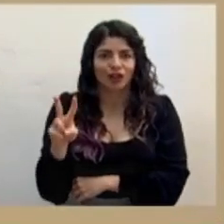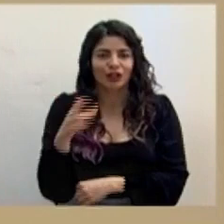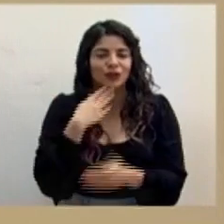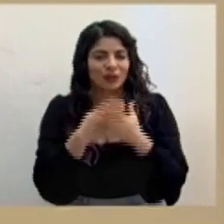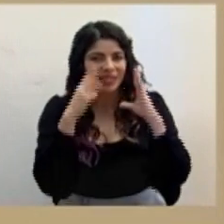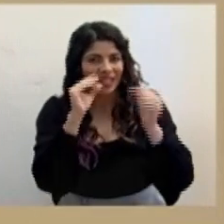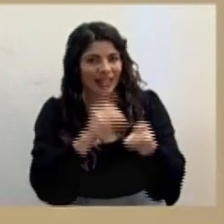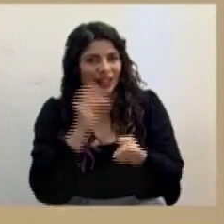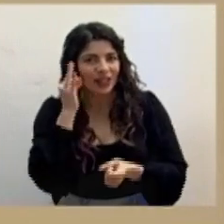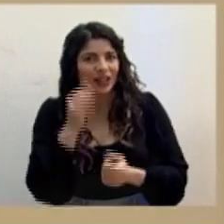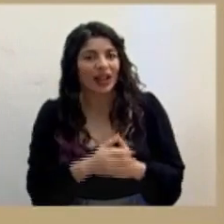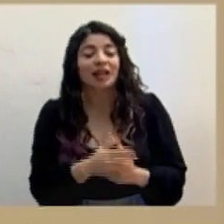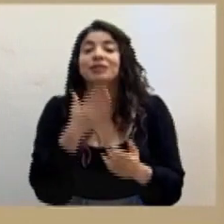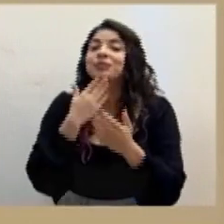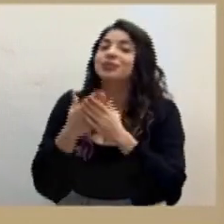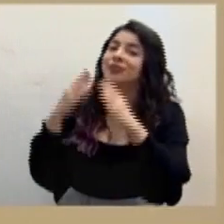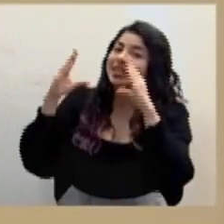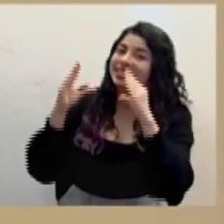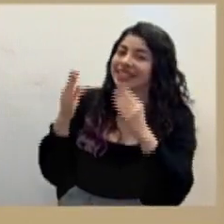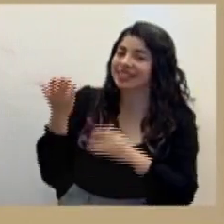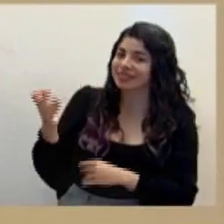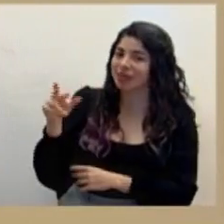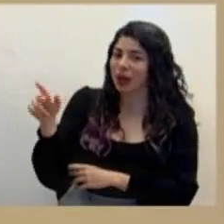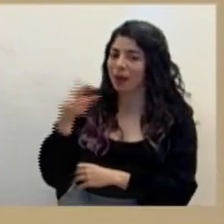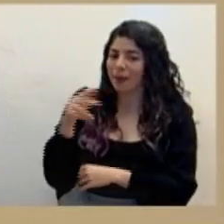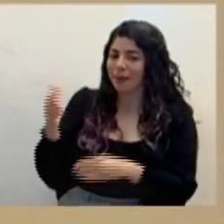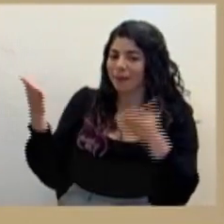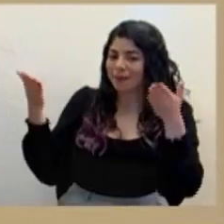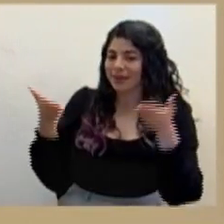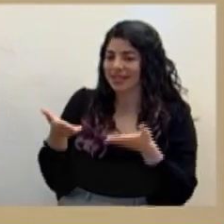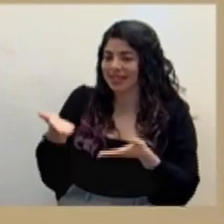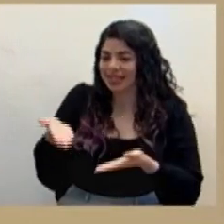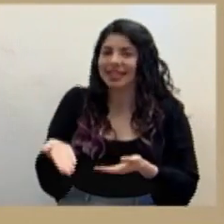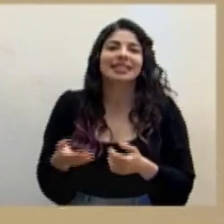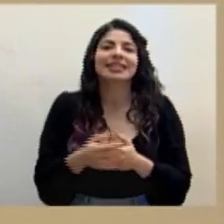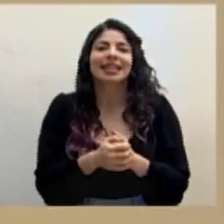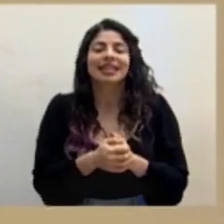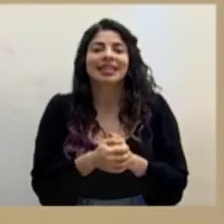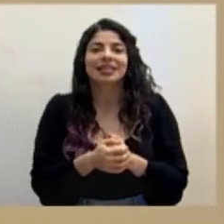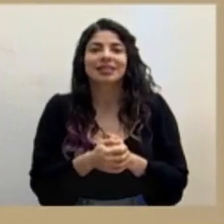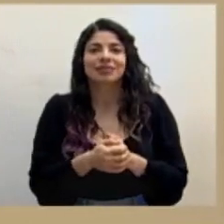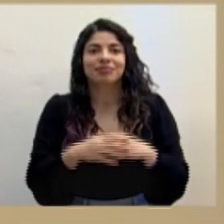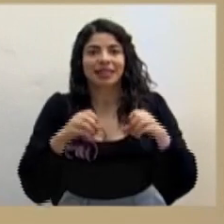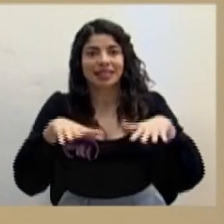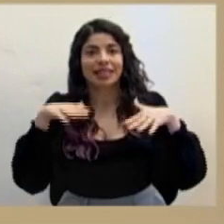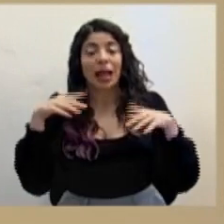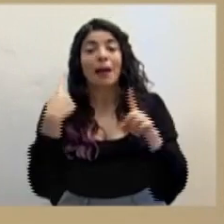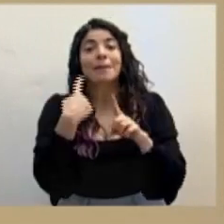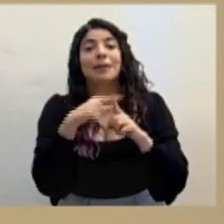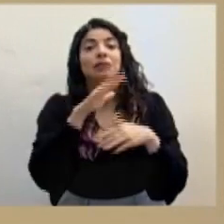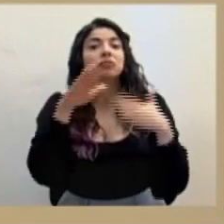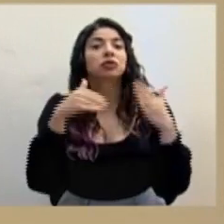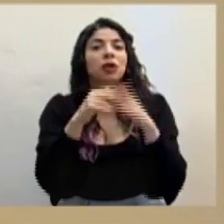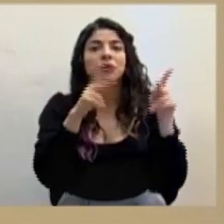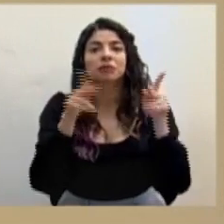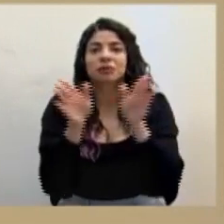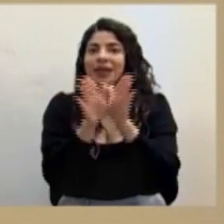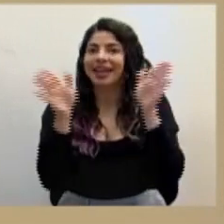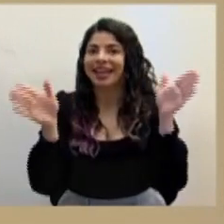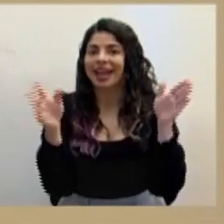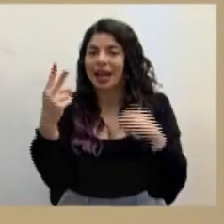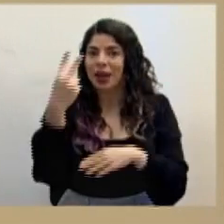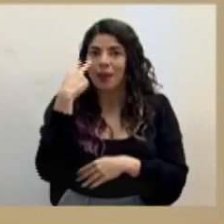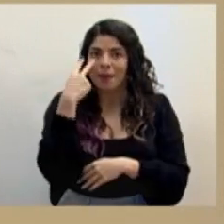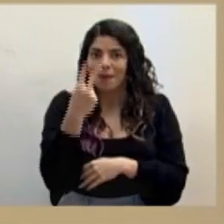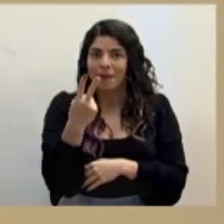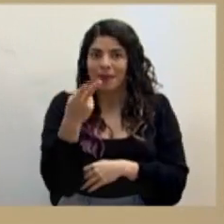Abarca. Buenas tardes a los compañeros presentes acá en el escenario y a la población en general que está